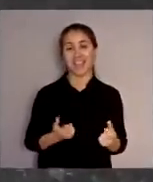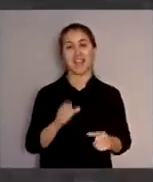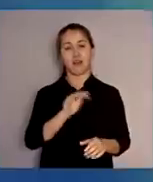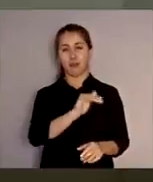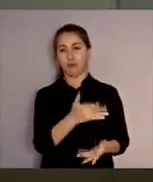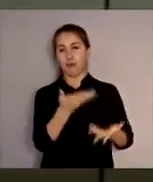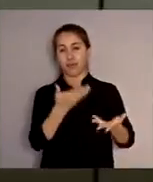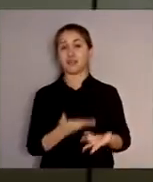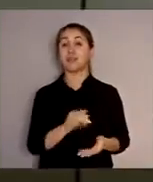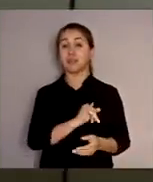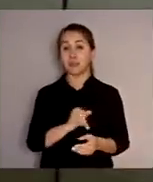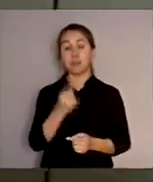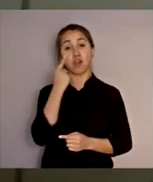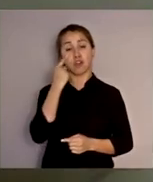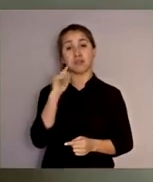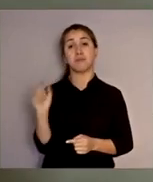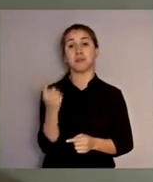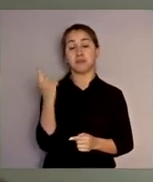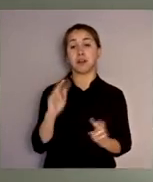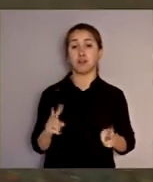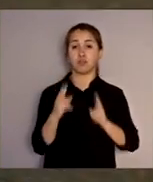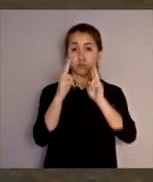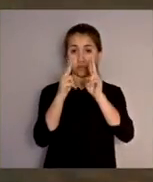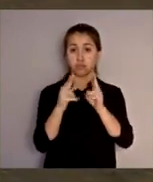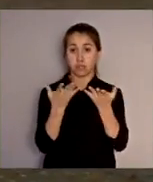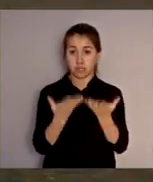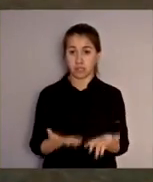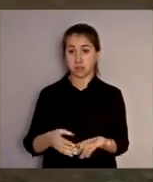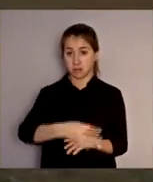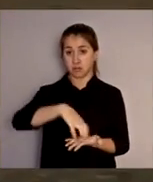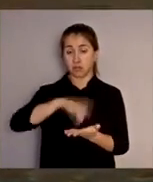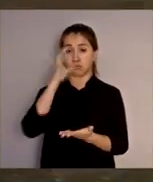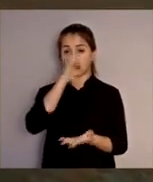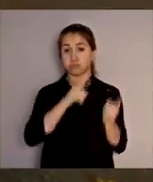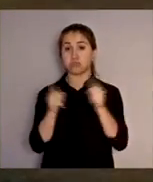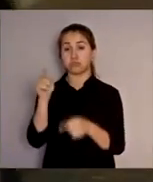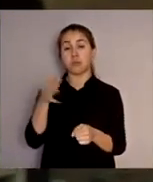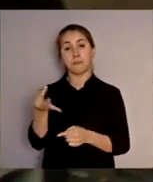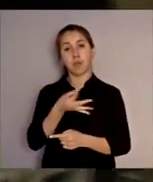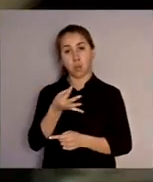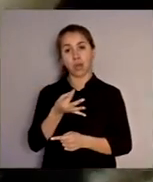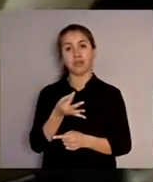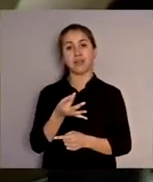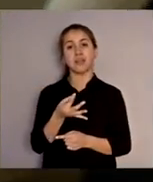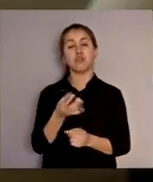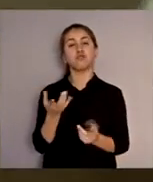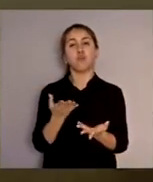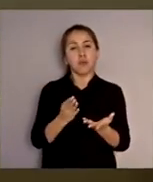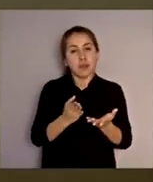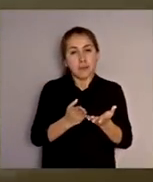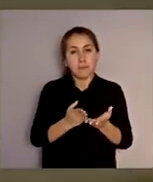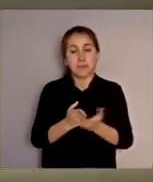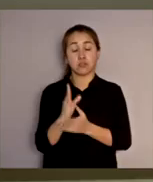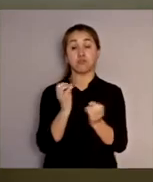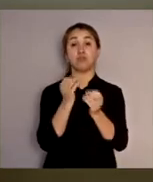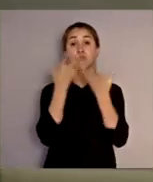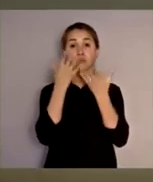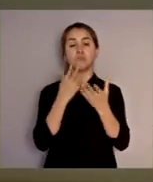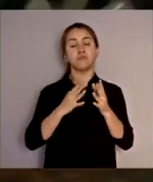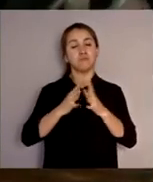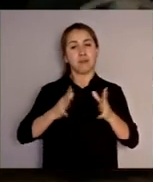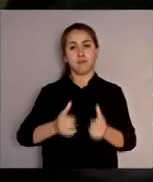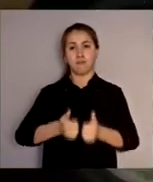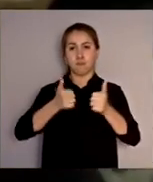Oiga. Después de conocer la primera construcción del actual complejo turístico, Víctor me cuenta la génesis del quizás su emprendimiento